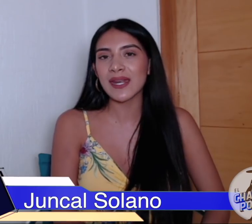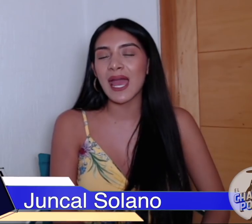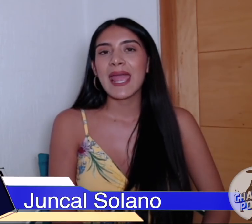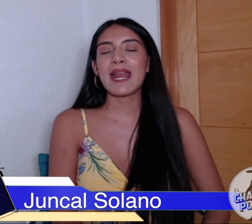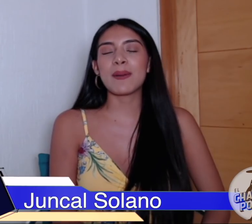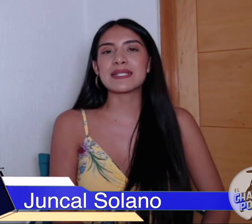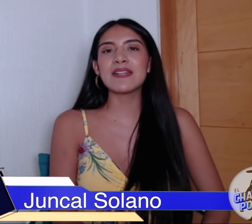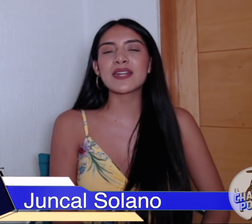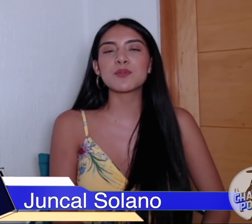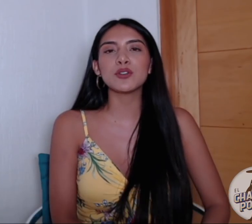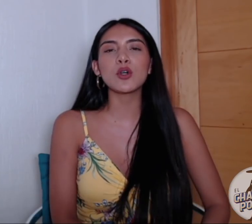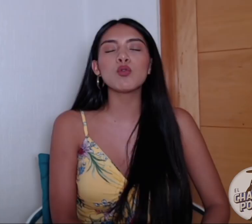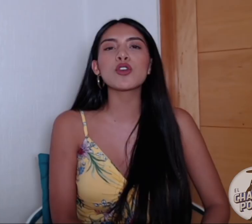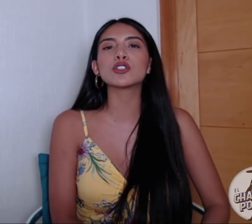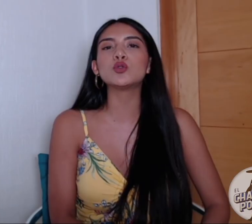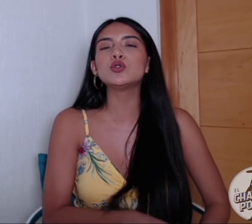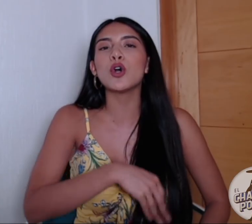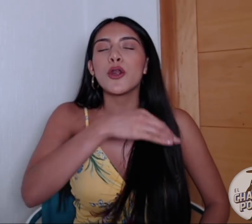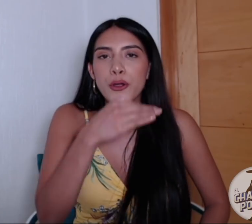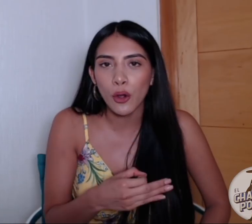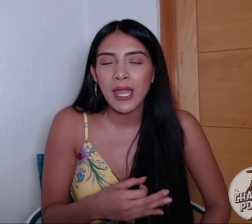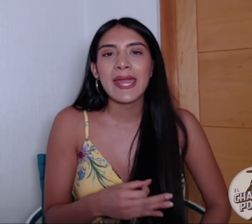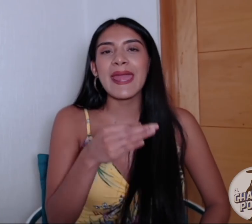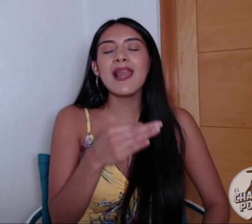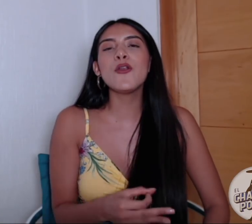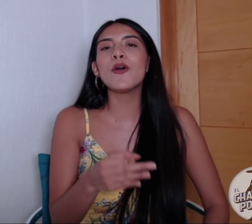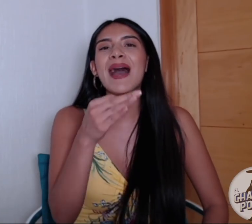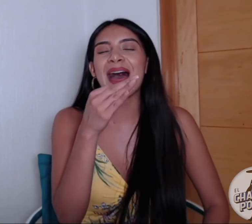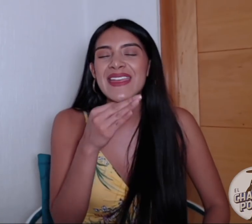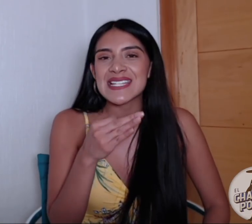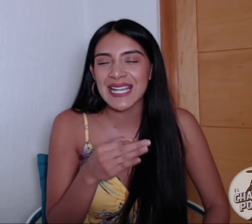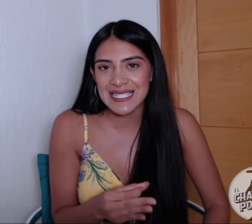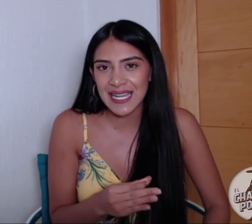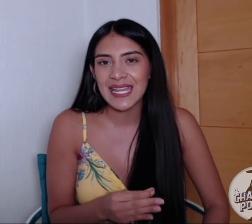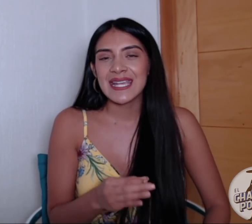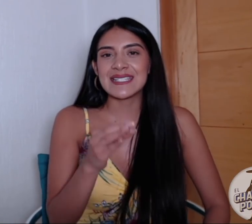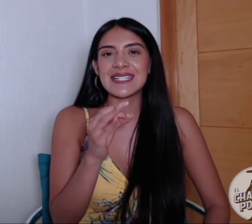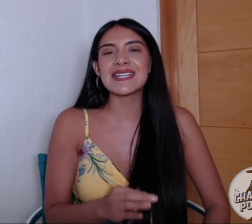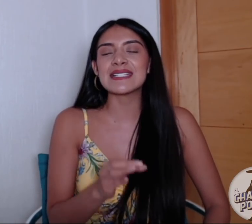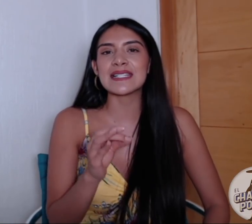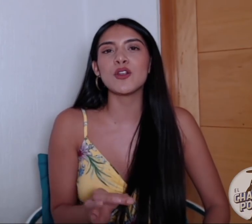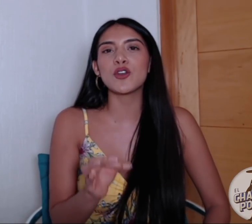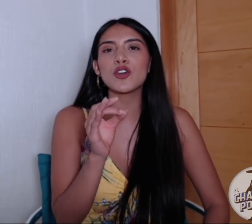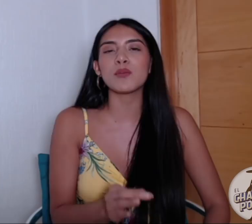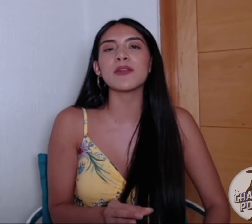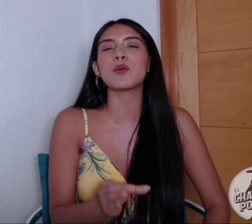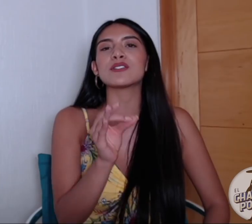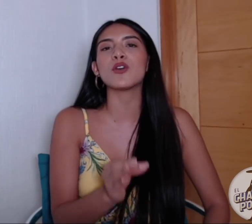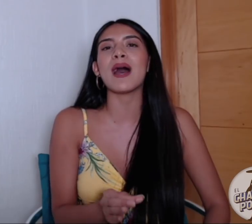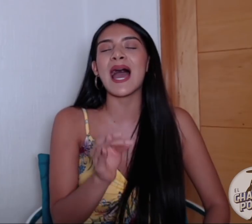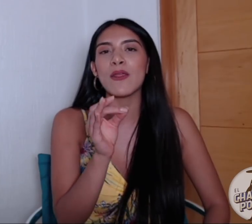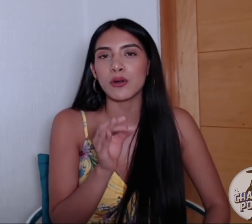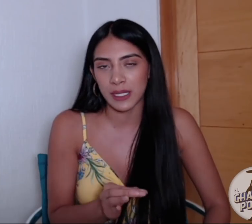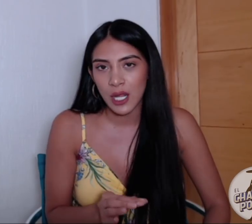en cuarentena, el presidente respondió con un rotundo no. Él no va a descansar, y si es necesario no dormir,